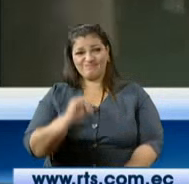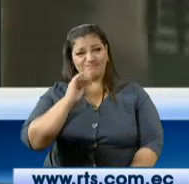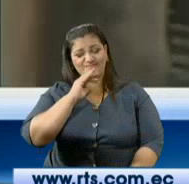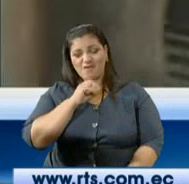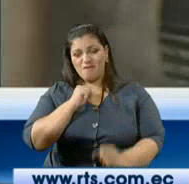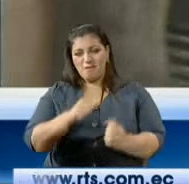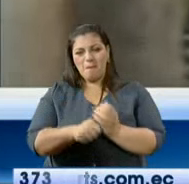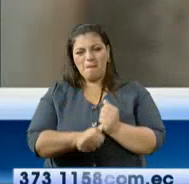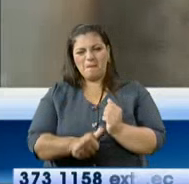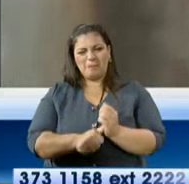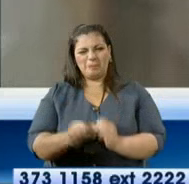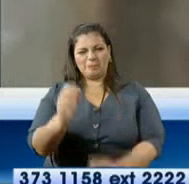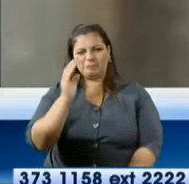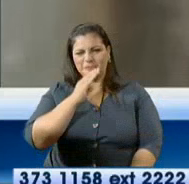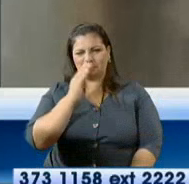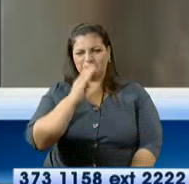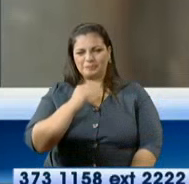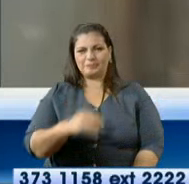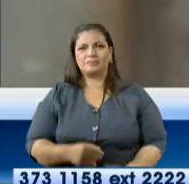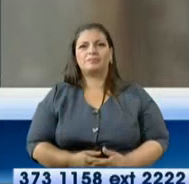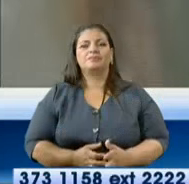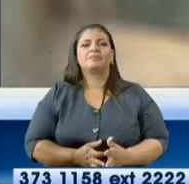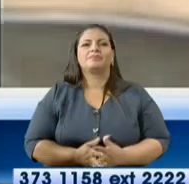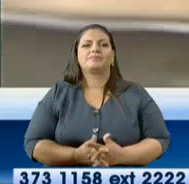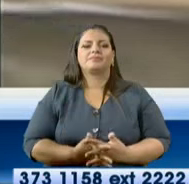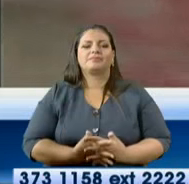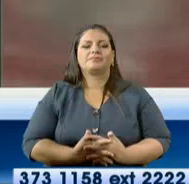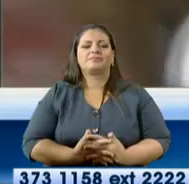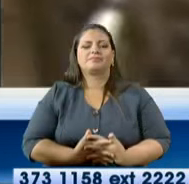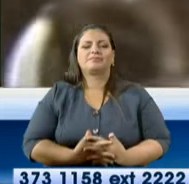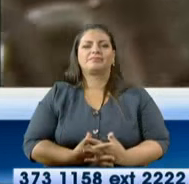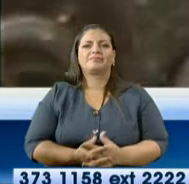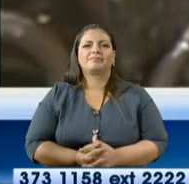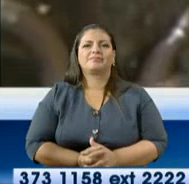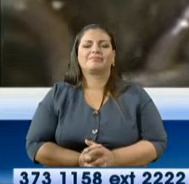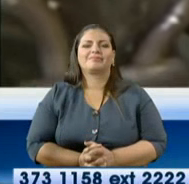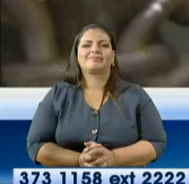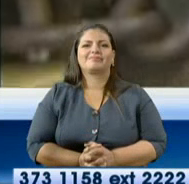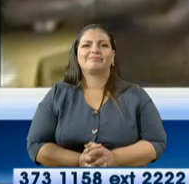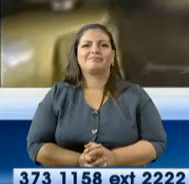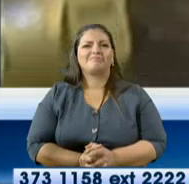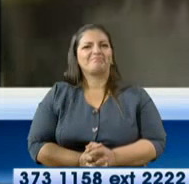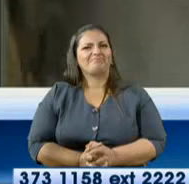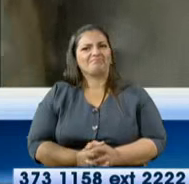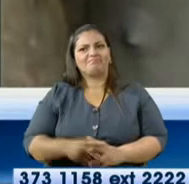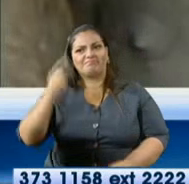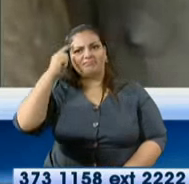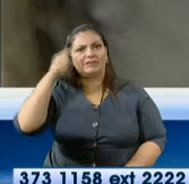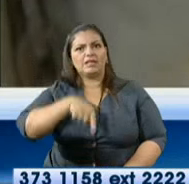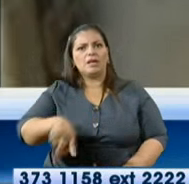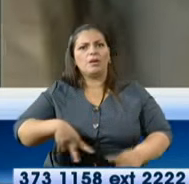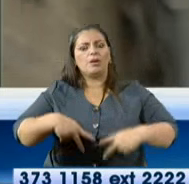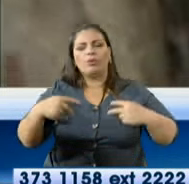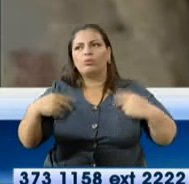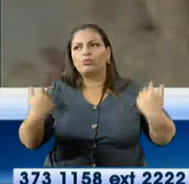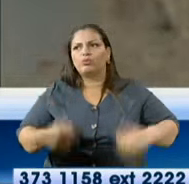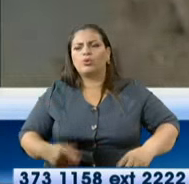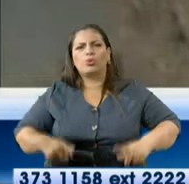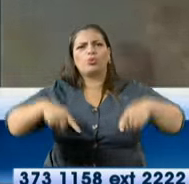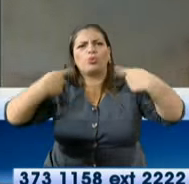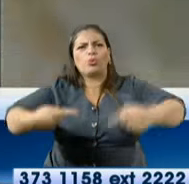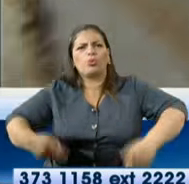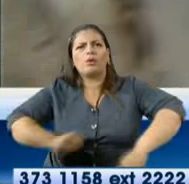Y tú bien lo reseñaste y lo indicas, Enrique. Imagínate vivir en medio de esa podredumbre, de esa pestilencia, y estar permanentemente,